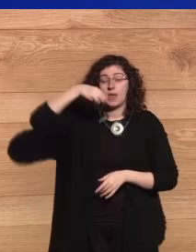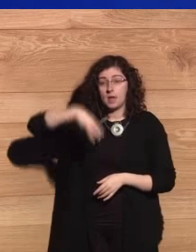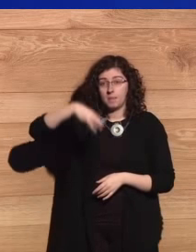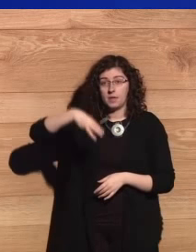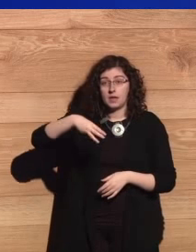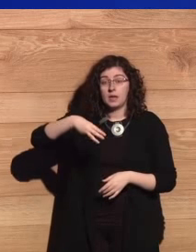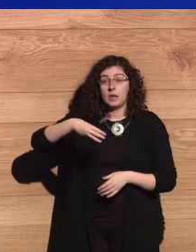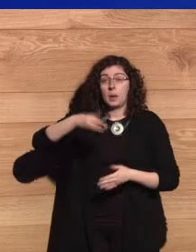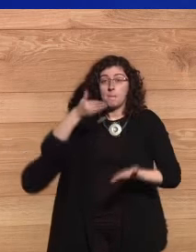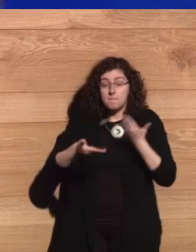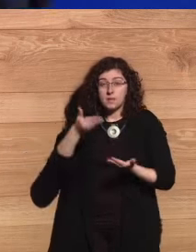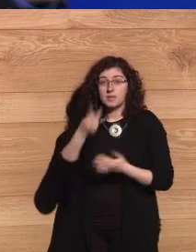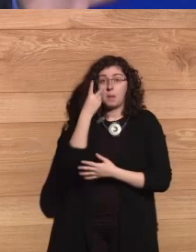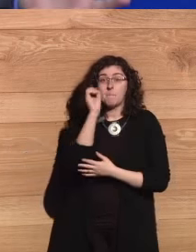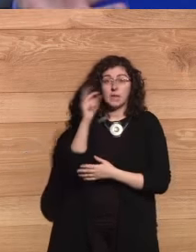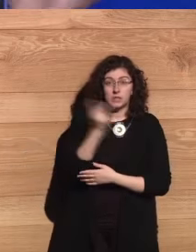20 kilos.